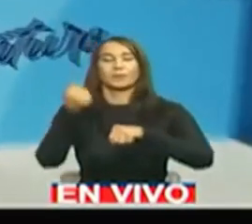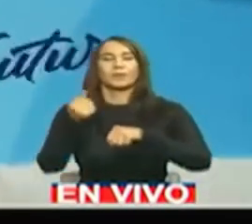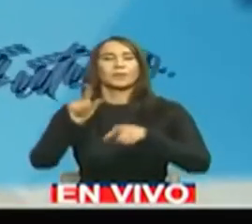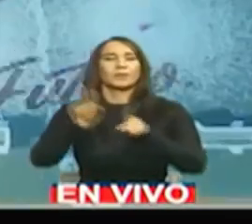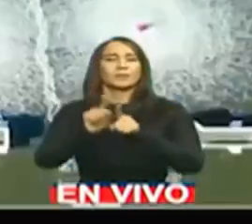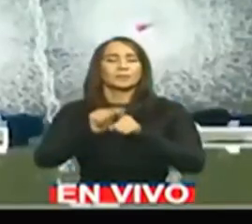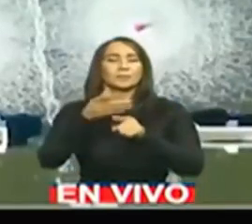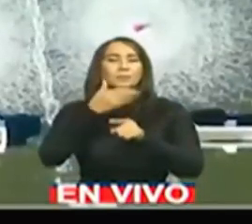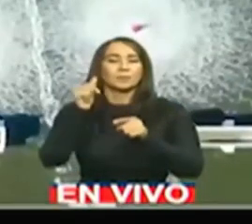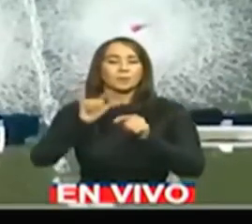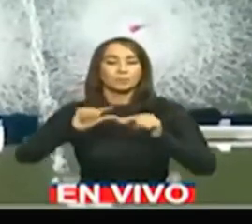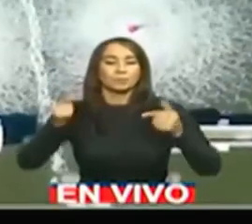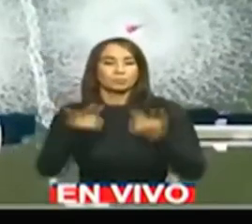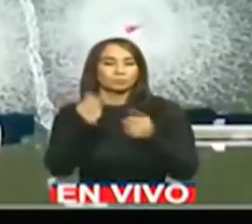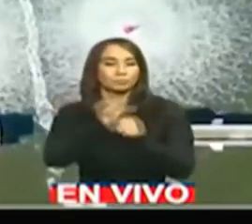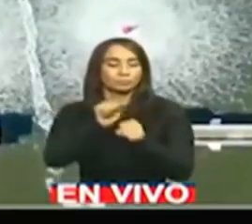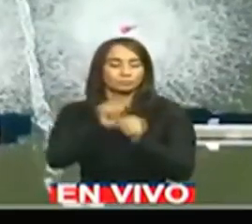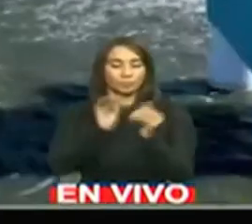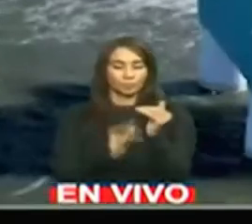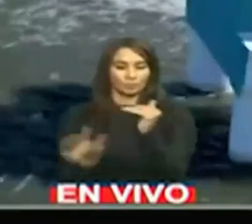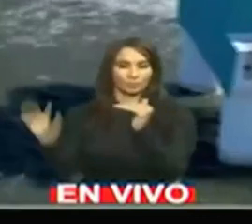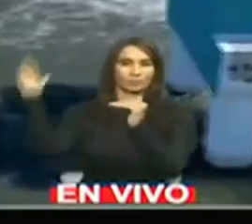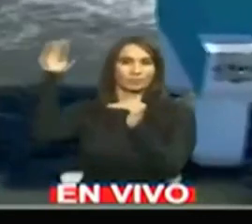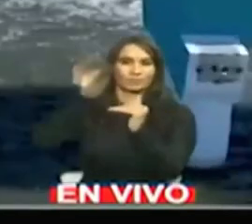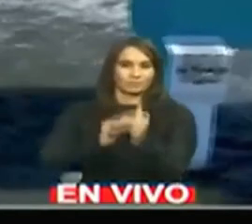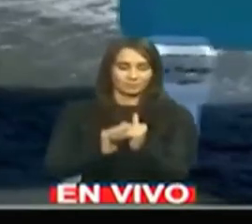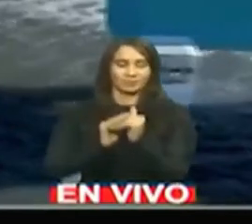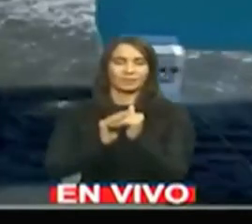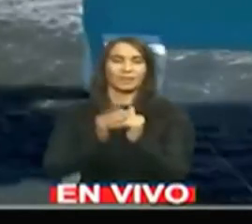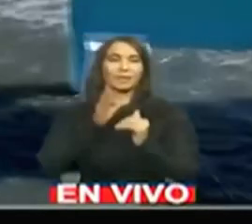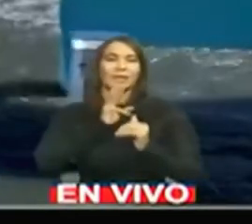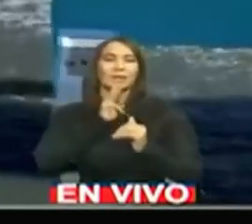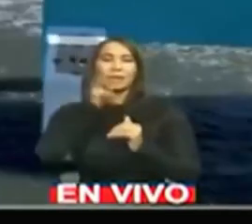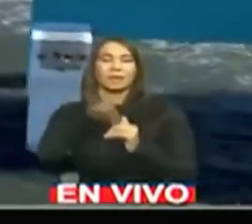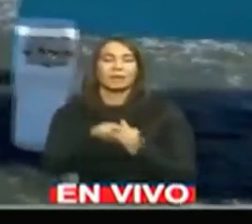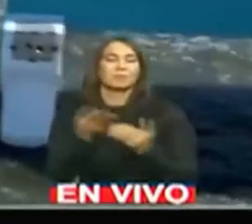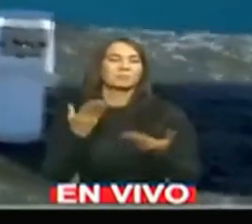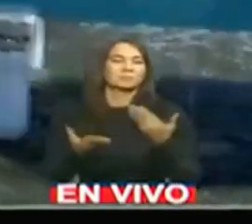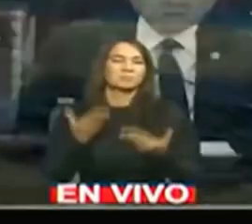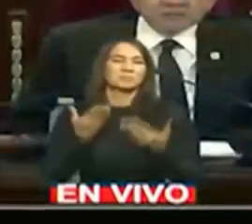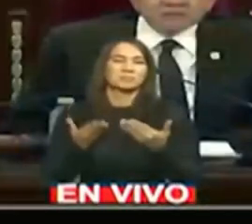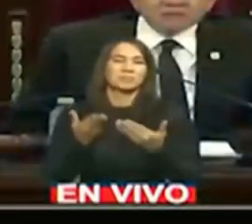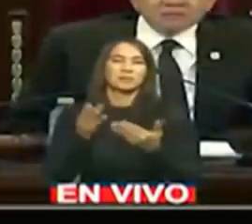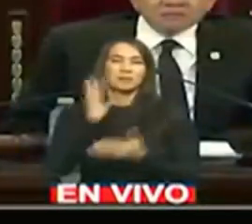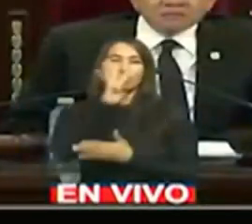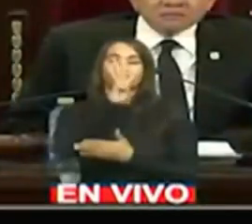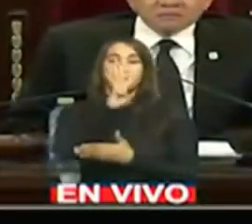mejoras operativas, se ha logrado aumentar la producción de agua potable a una población aproximada de